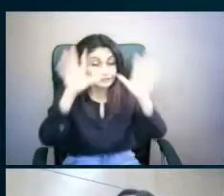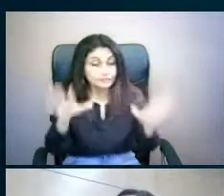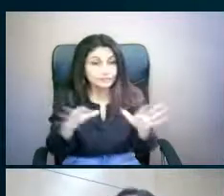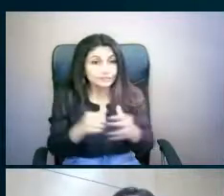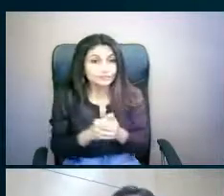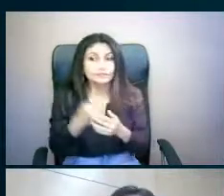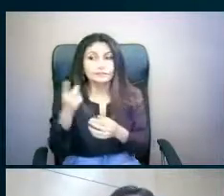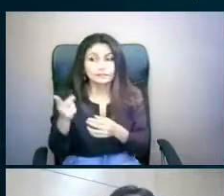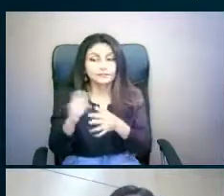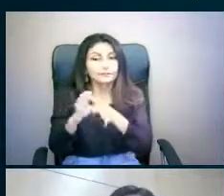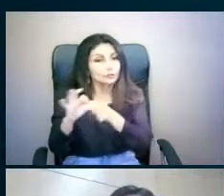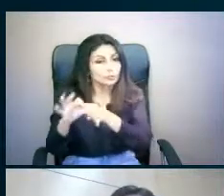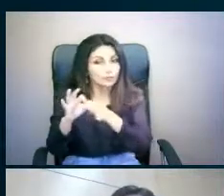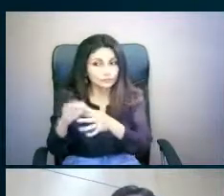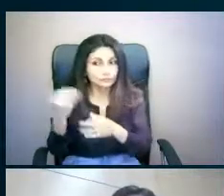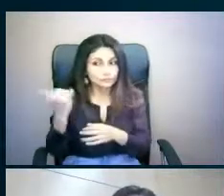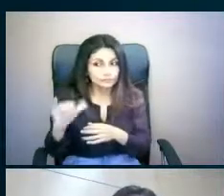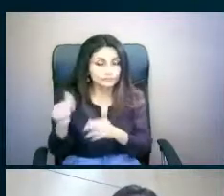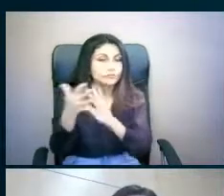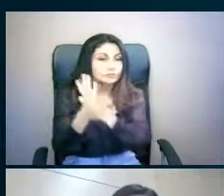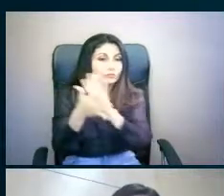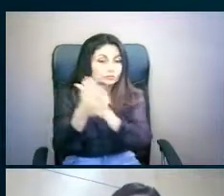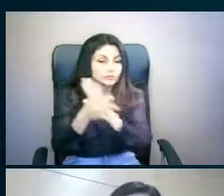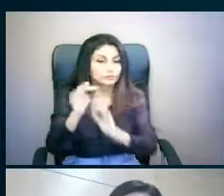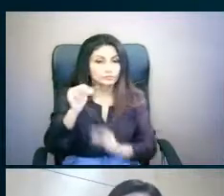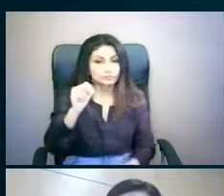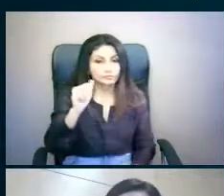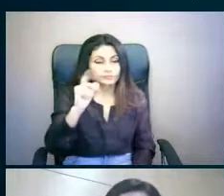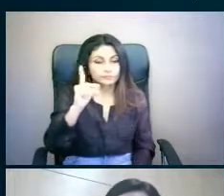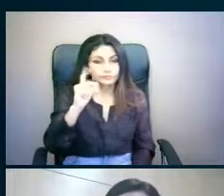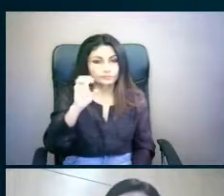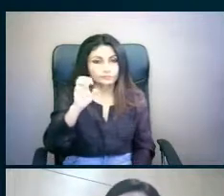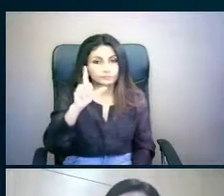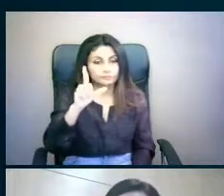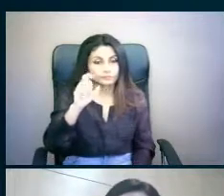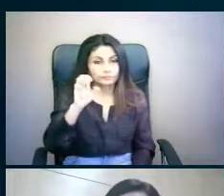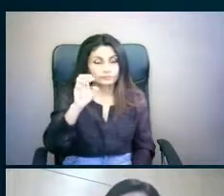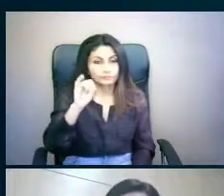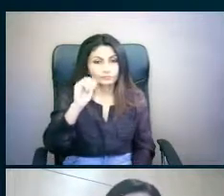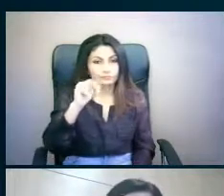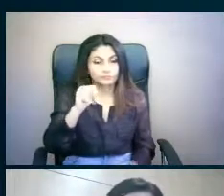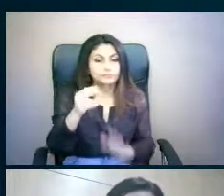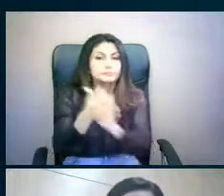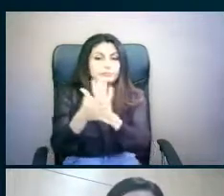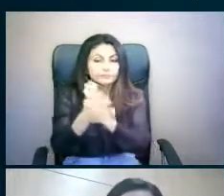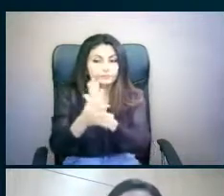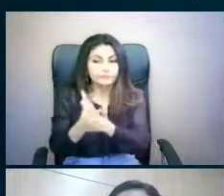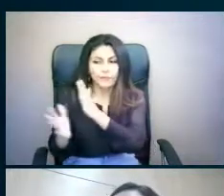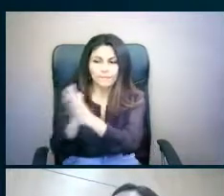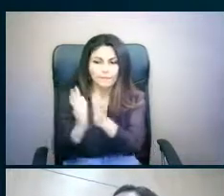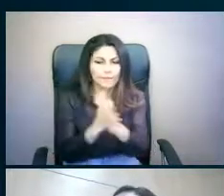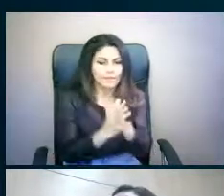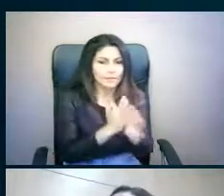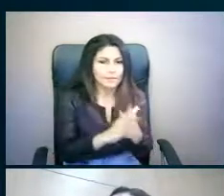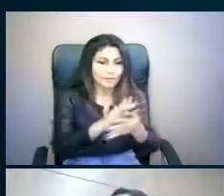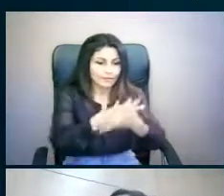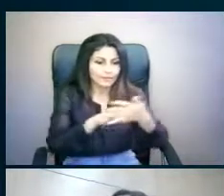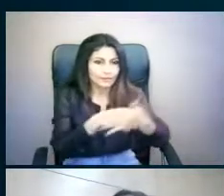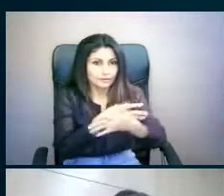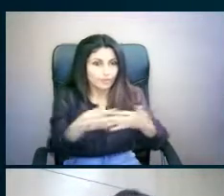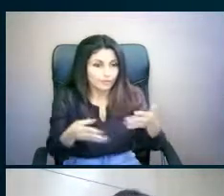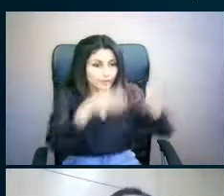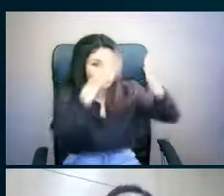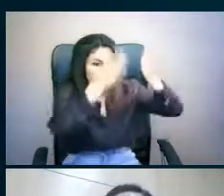Como le había mencionado mi compañero Madeleine, pues este gran volumen de datos de todas estas tablas y